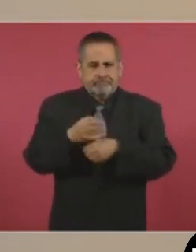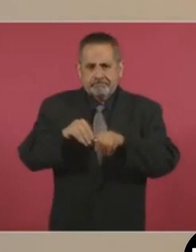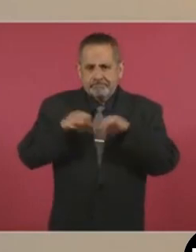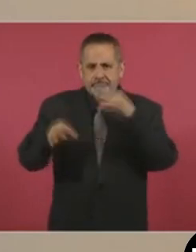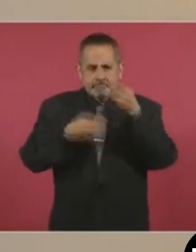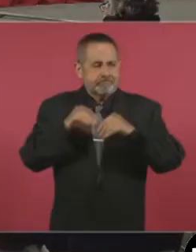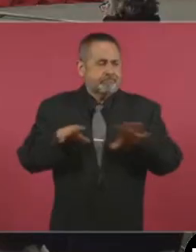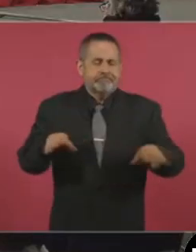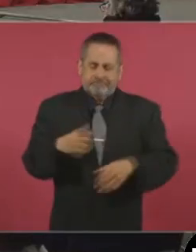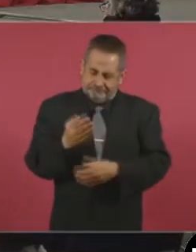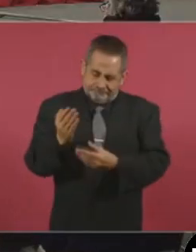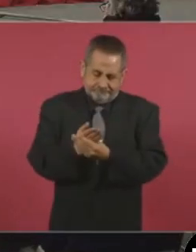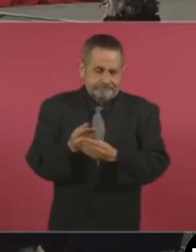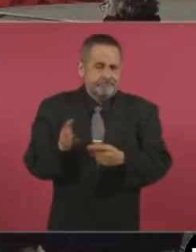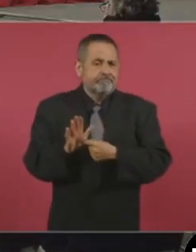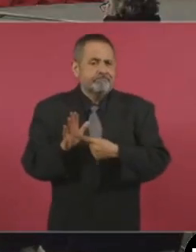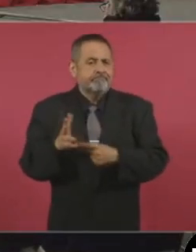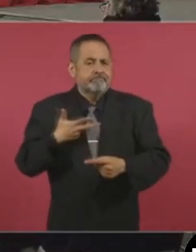periodística.